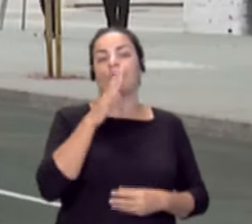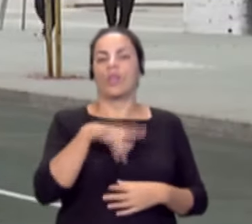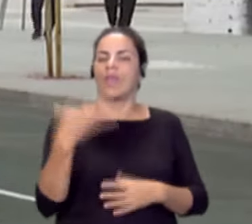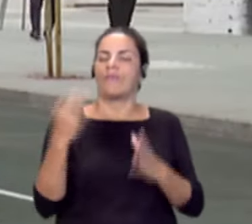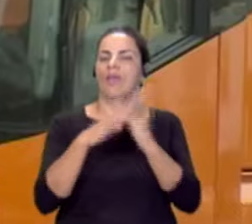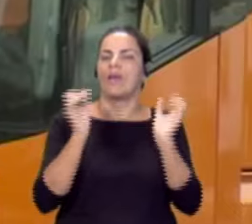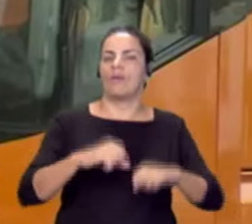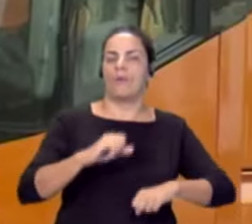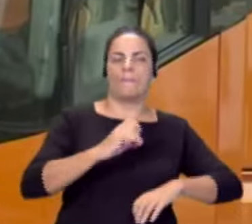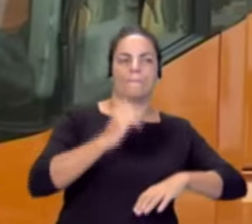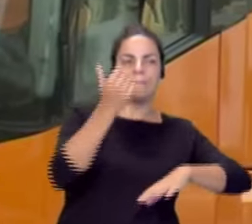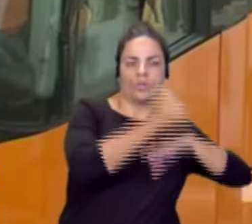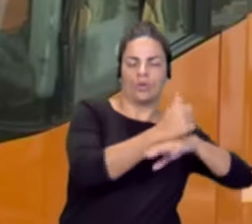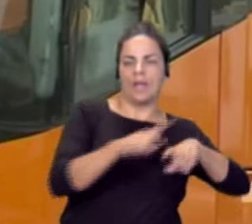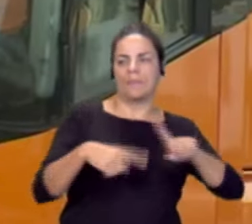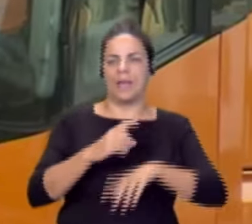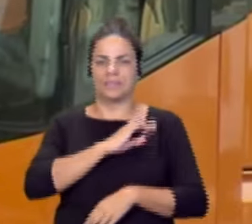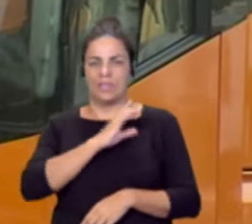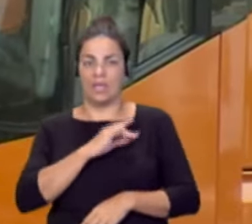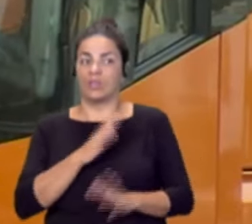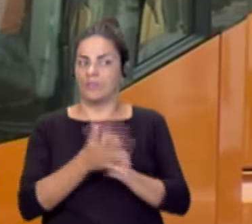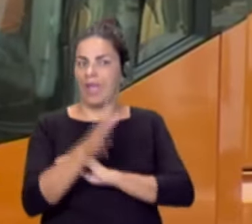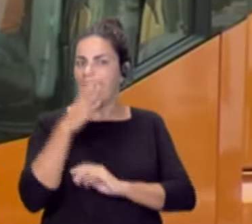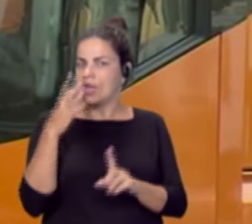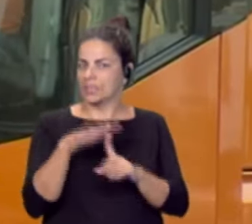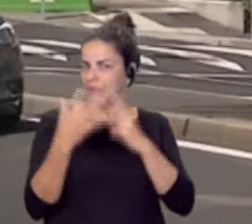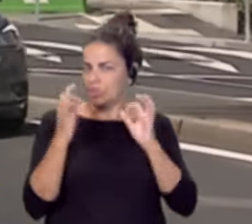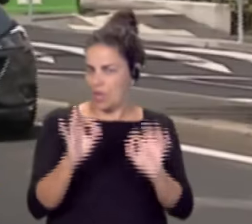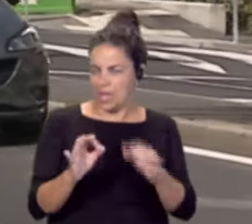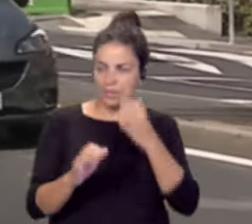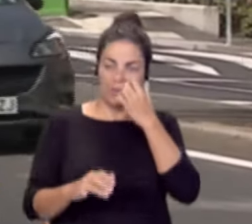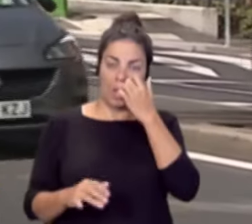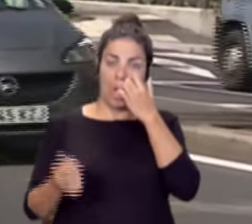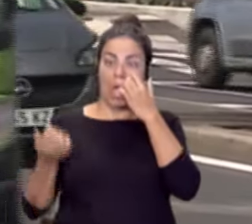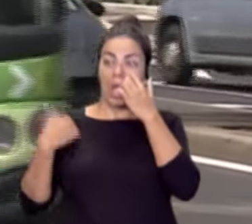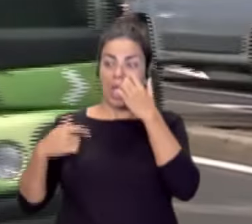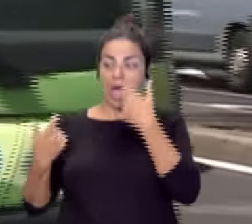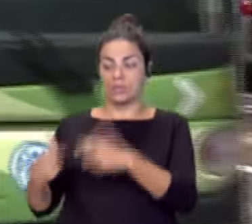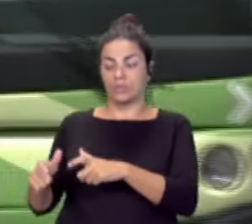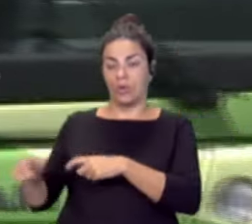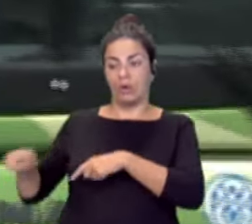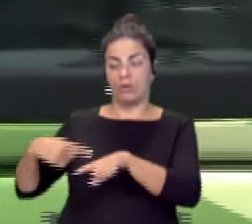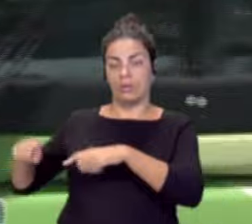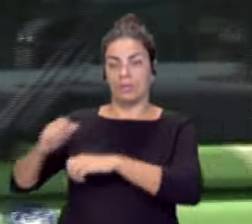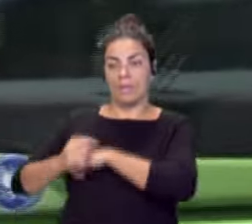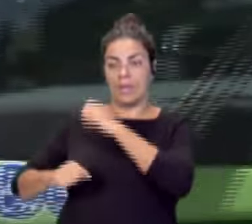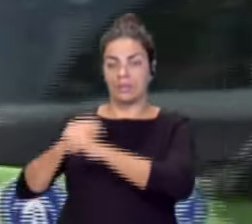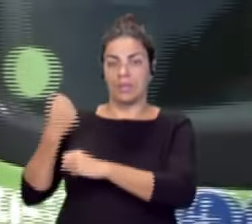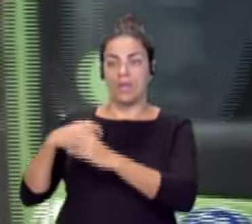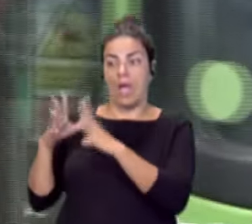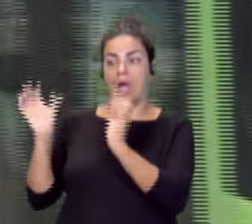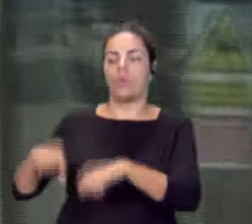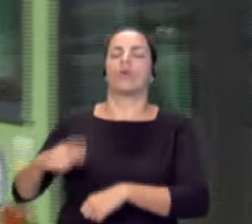poco cómo está el tablero en estos momentos. Que se haya alcanzado un acuerdo en mercancía, nosotros lo celebramos.